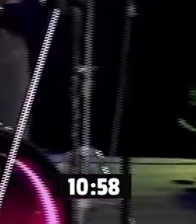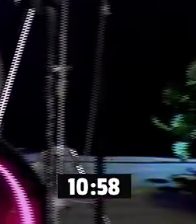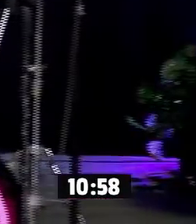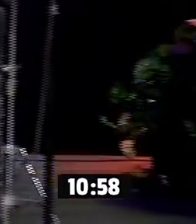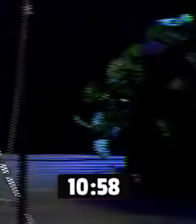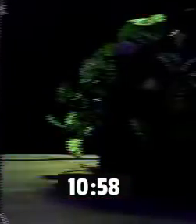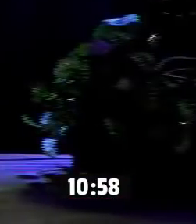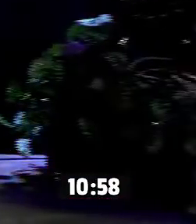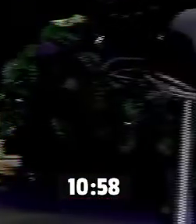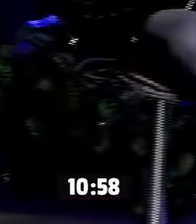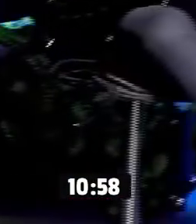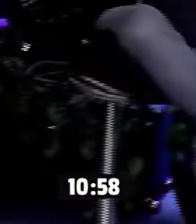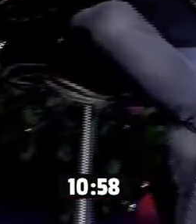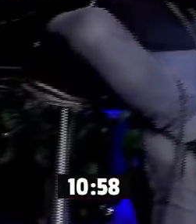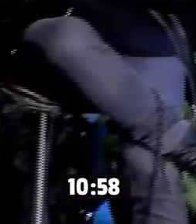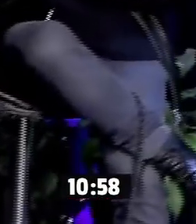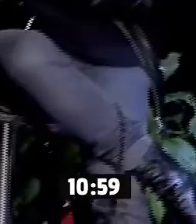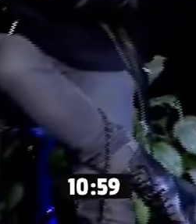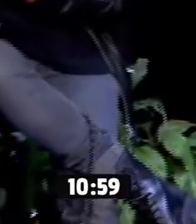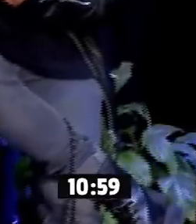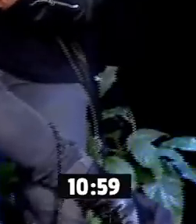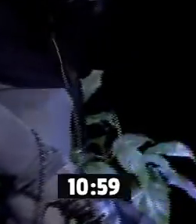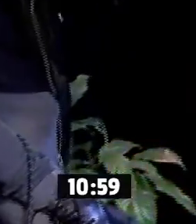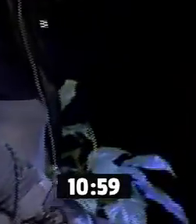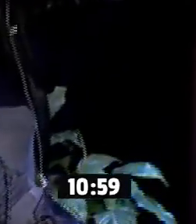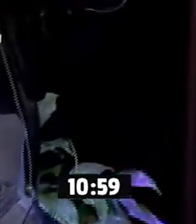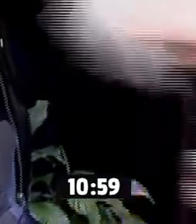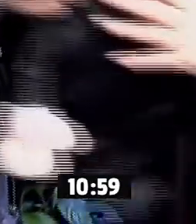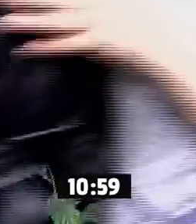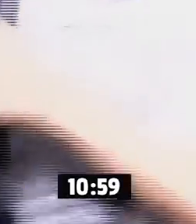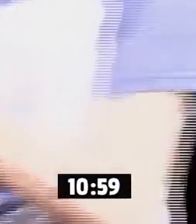amándonos para siempre.